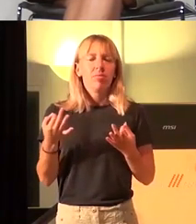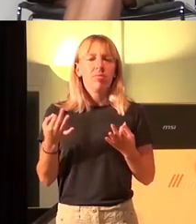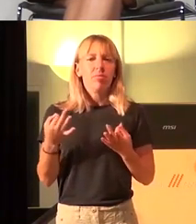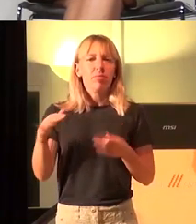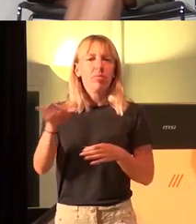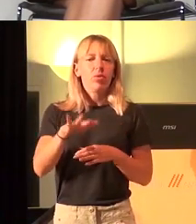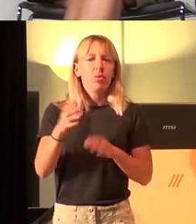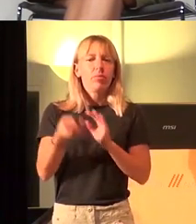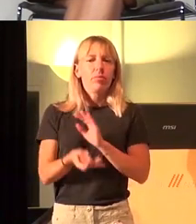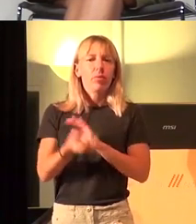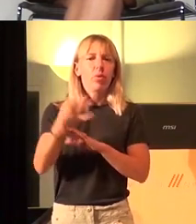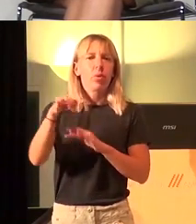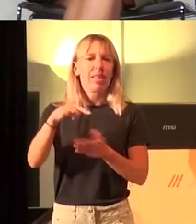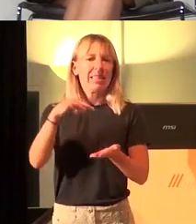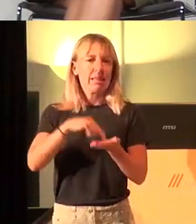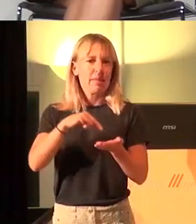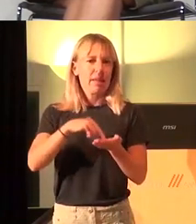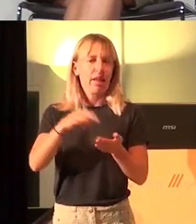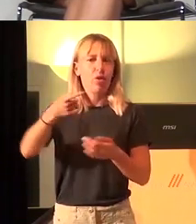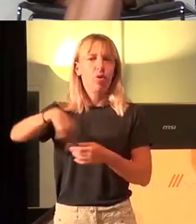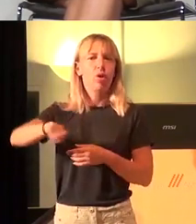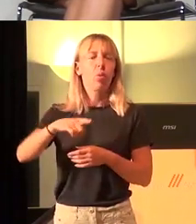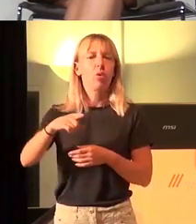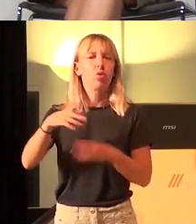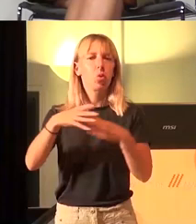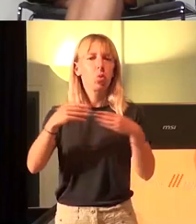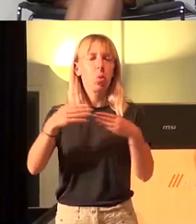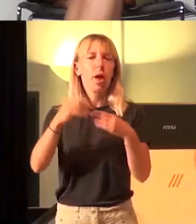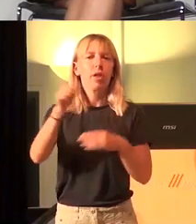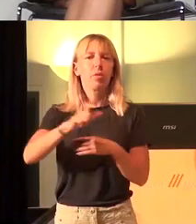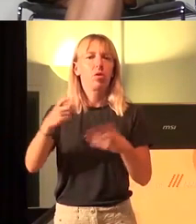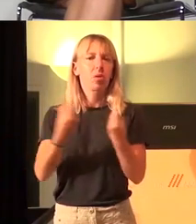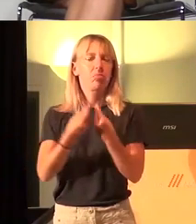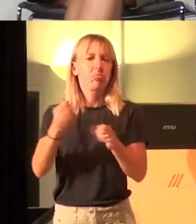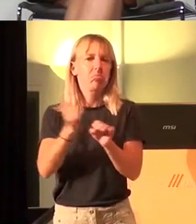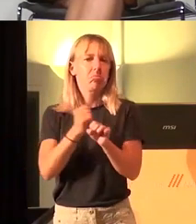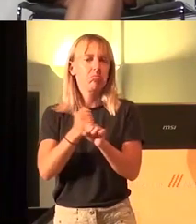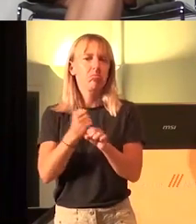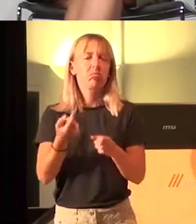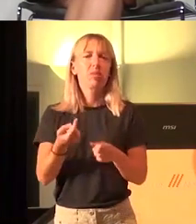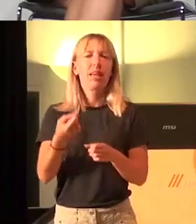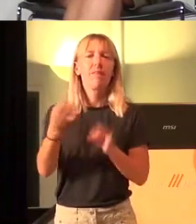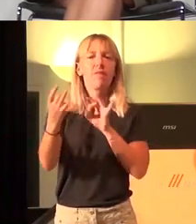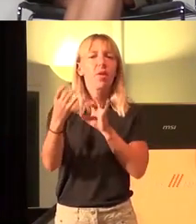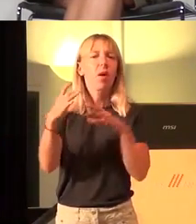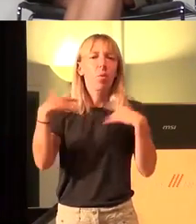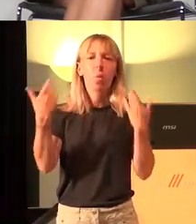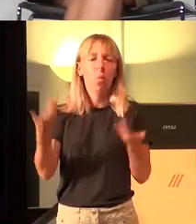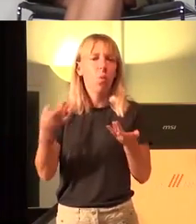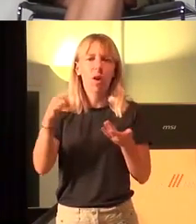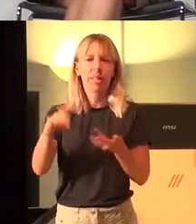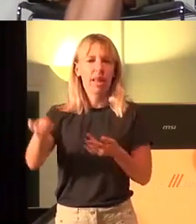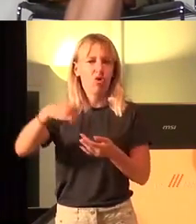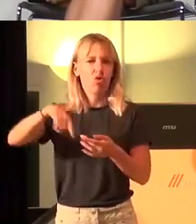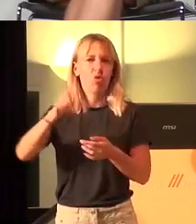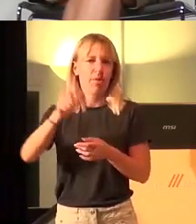¿De dónde nace esta reivindicación de vuestros usuarios, de las personas con las que trabajáis, y qué feedback estáis obteniendo de ellos,